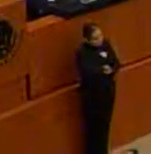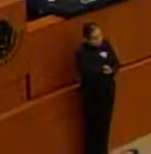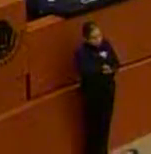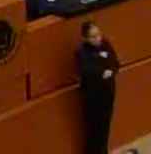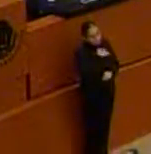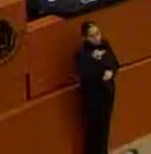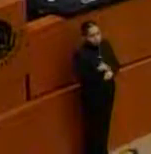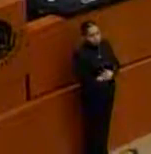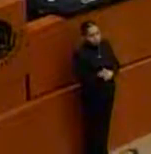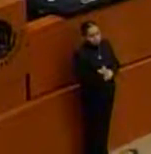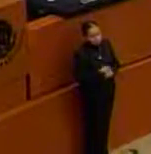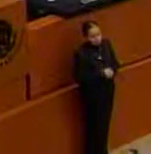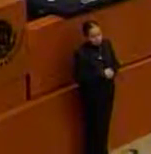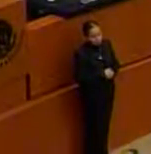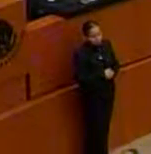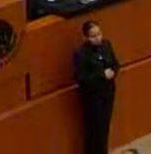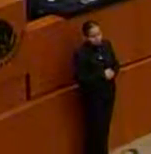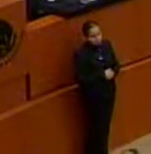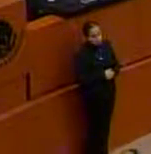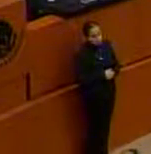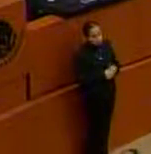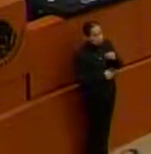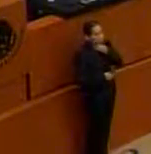y de